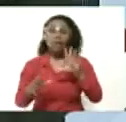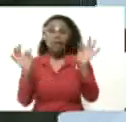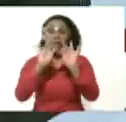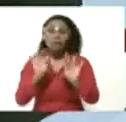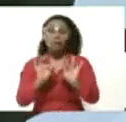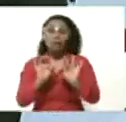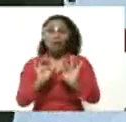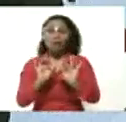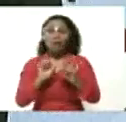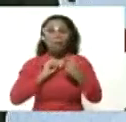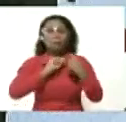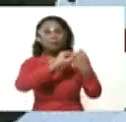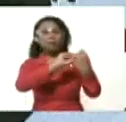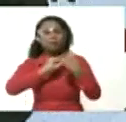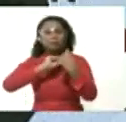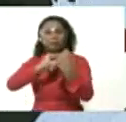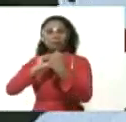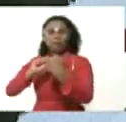en disputa.